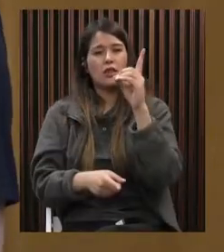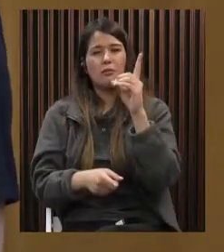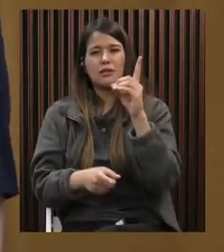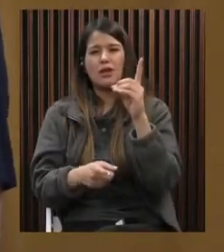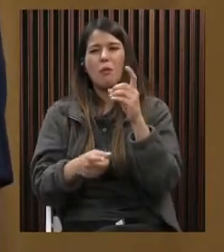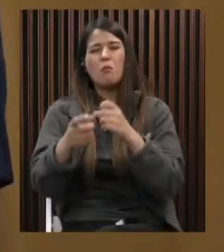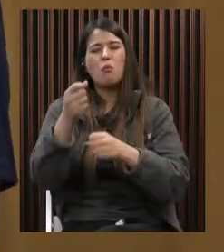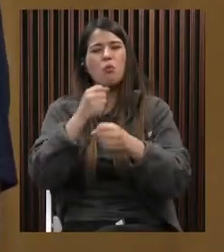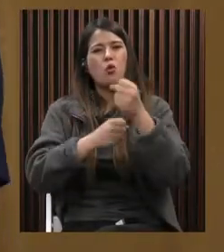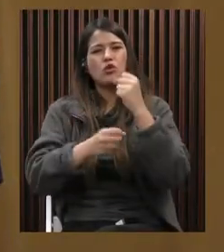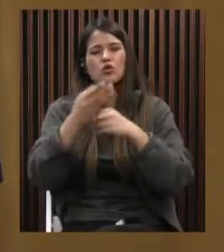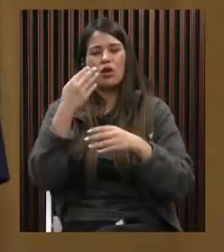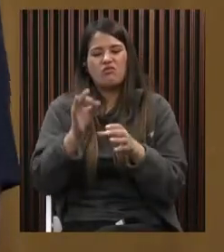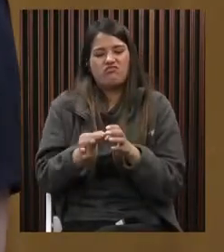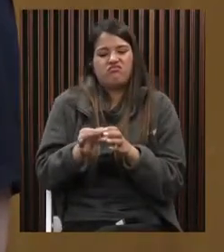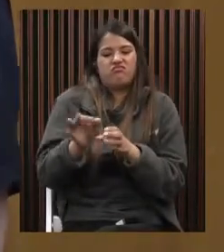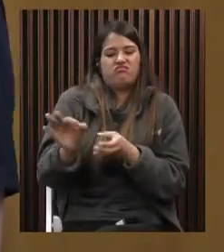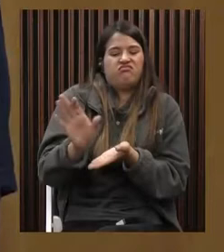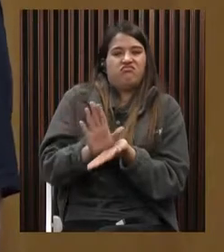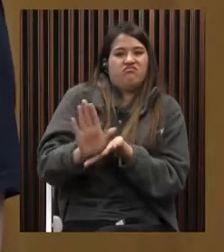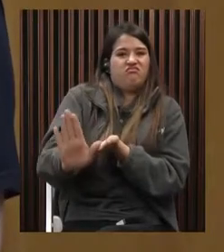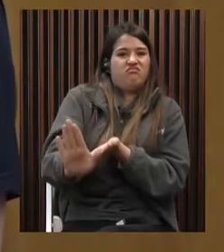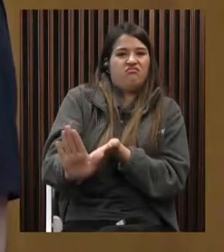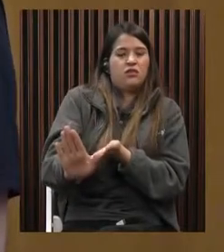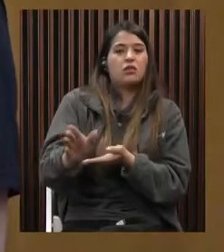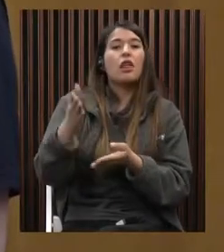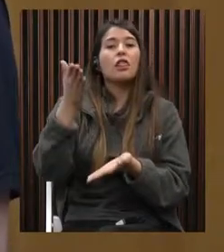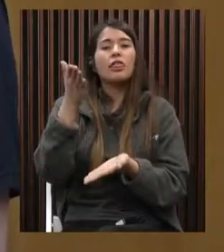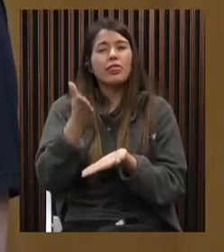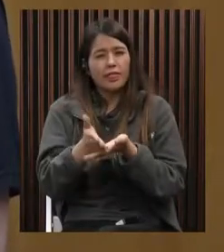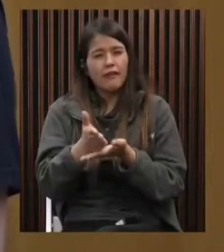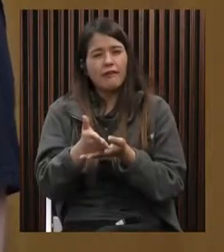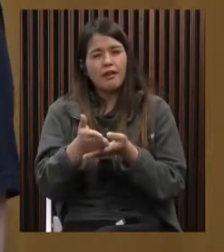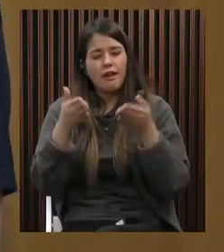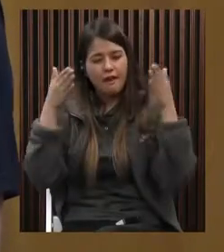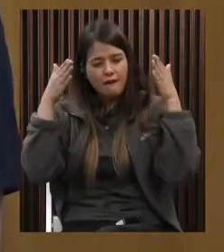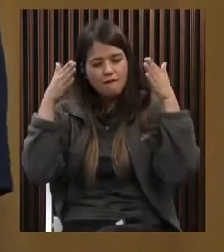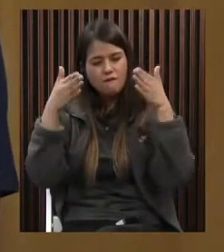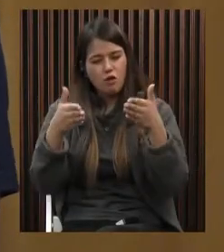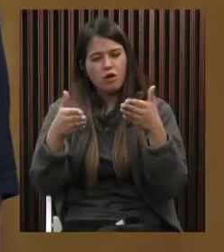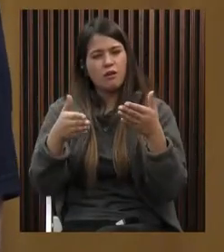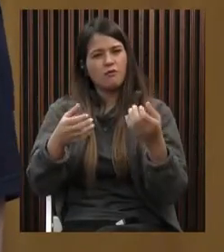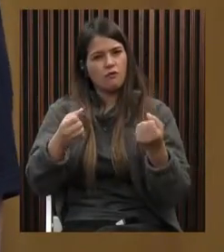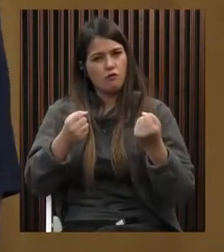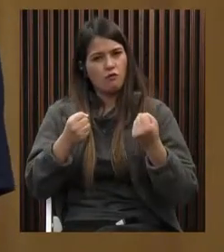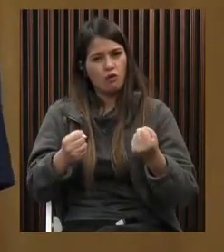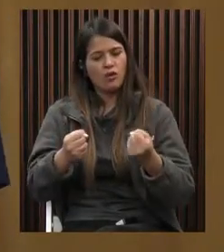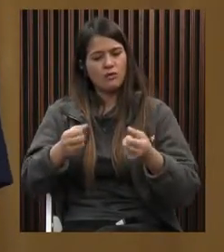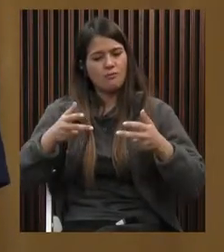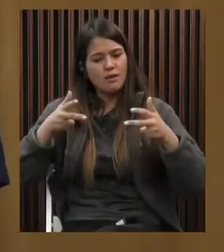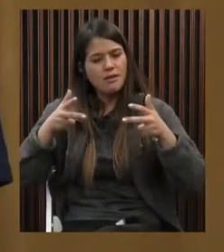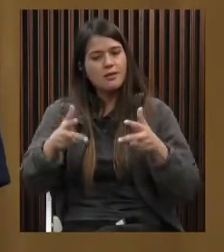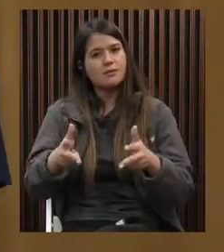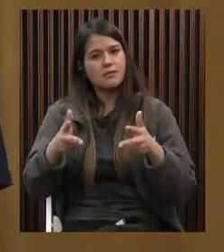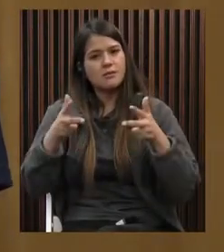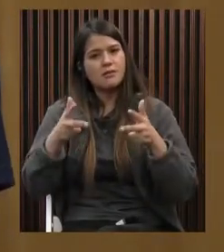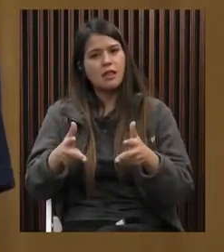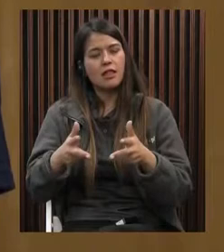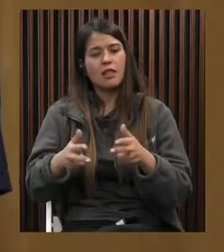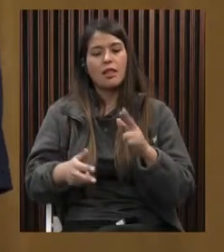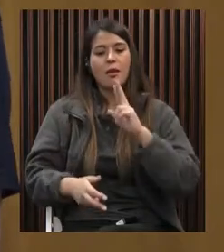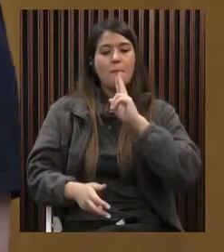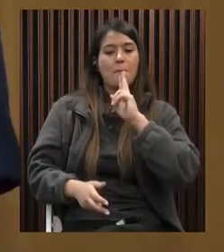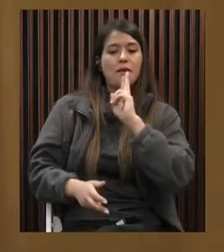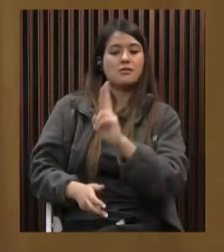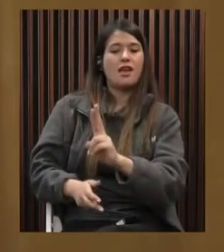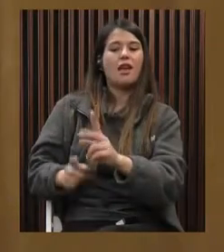sido excluidas de la sociedad. Entonces debe haber ahí un enfoque consistente, insistente, de poder enviar los mensajes